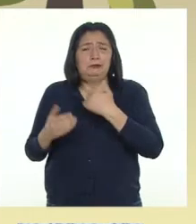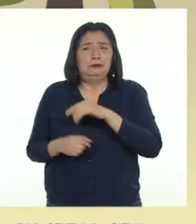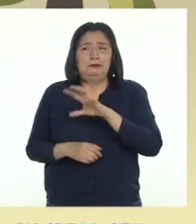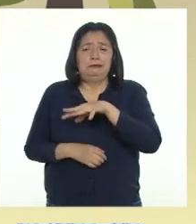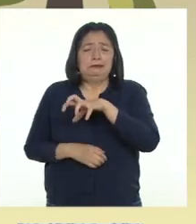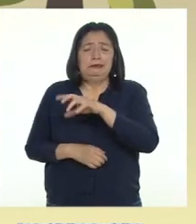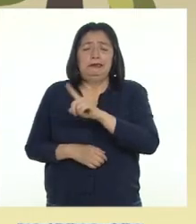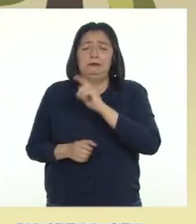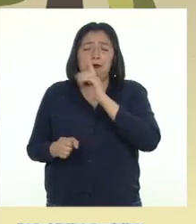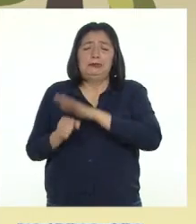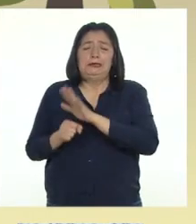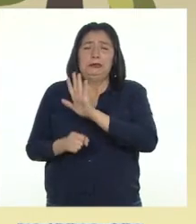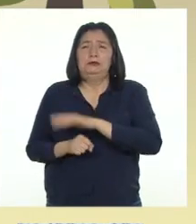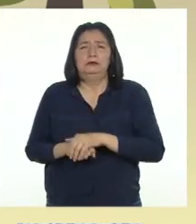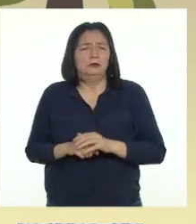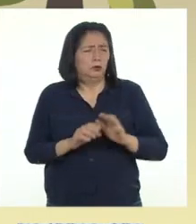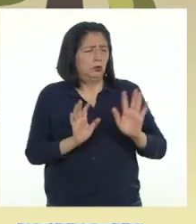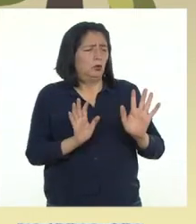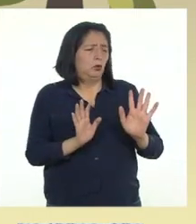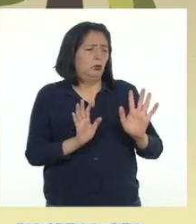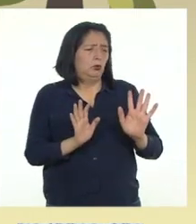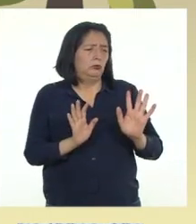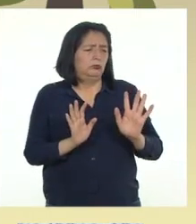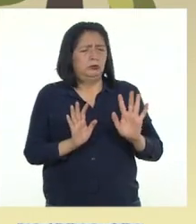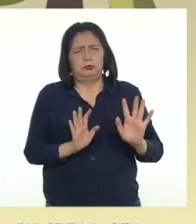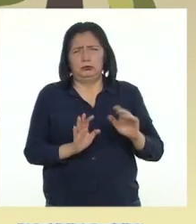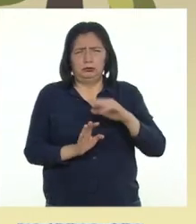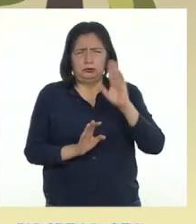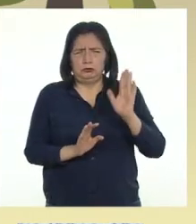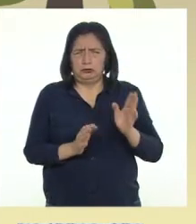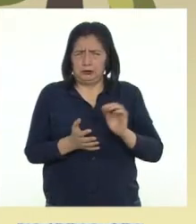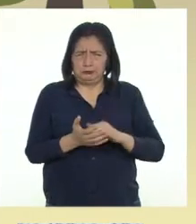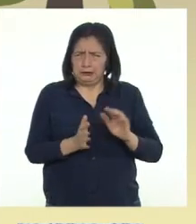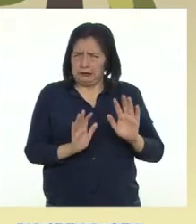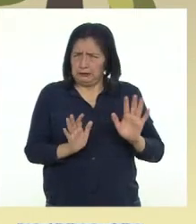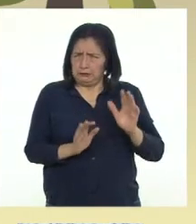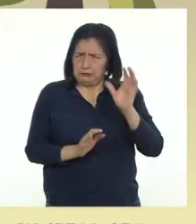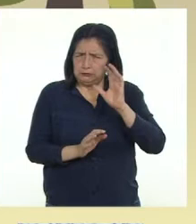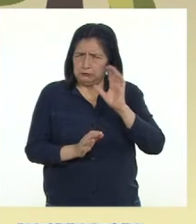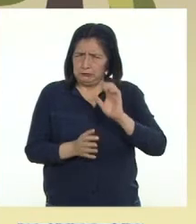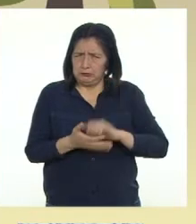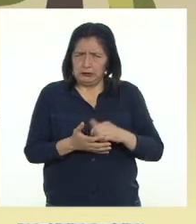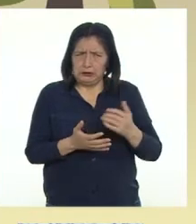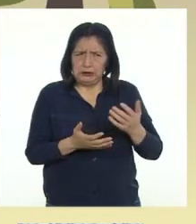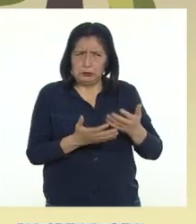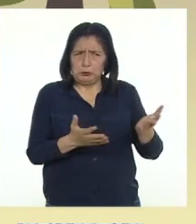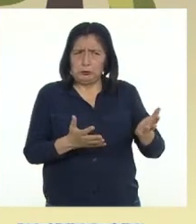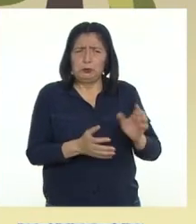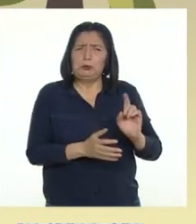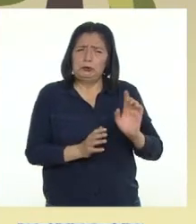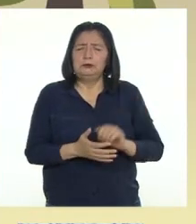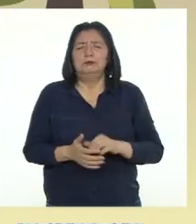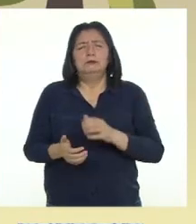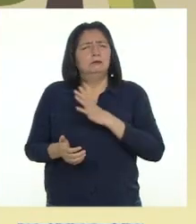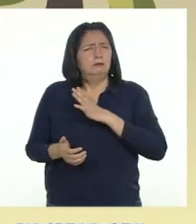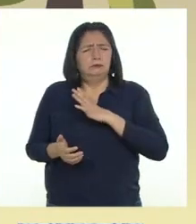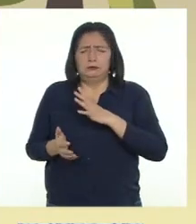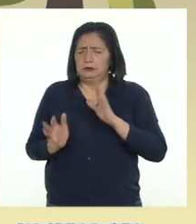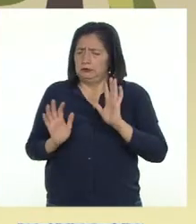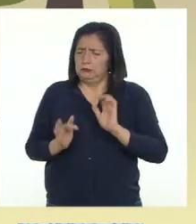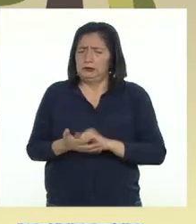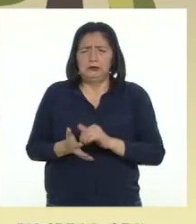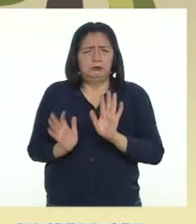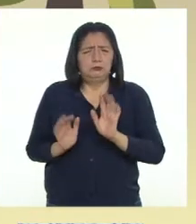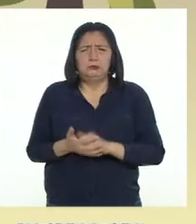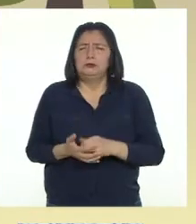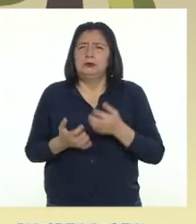las arañas! Oh, bueno, que nunca más vamos a buscar entre sus cosas. Está bien,